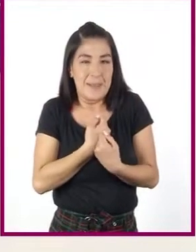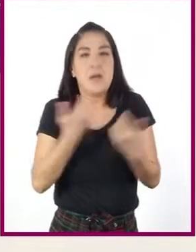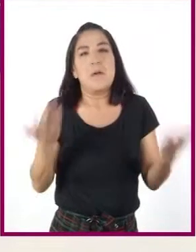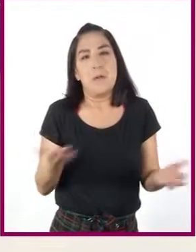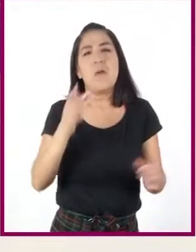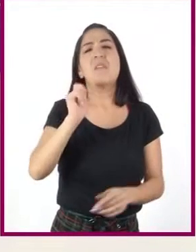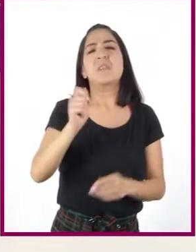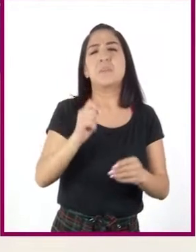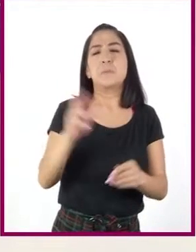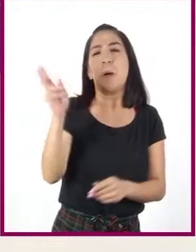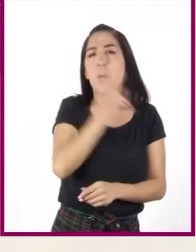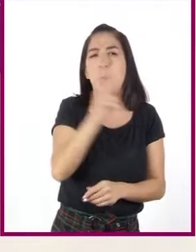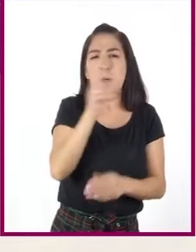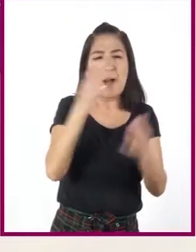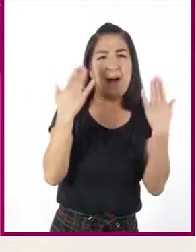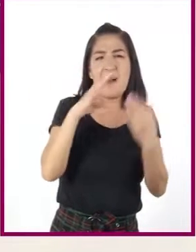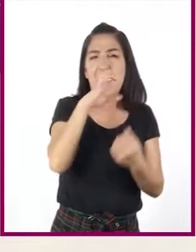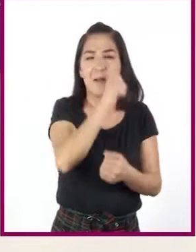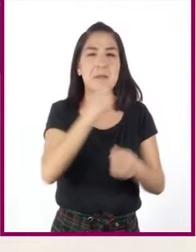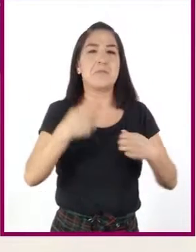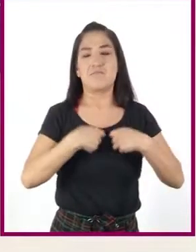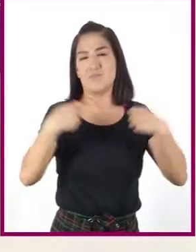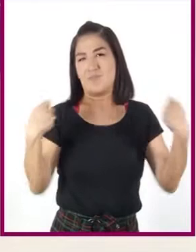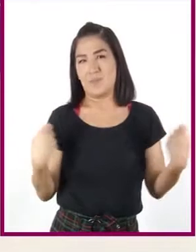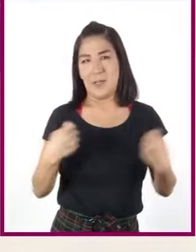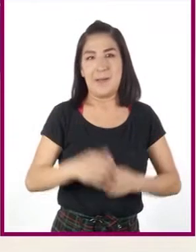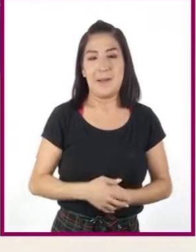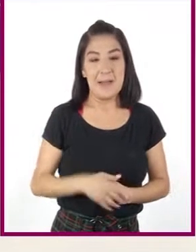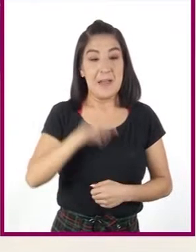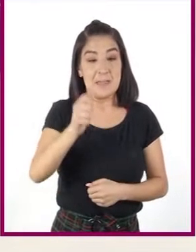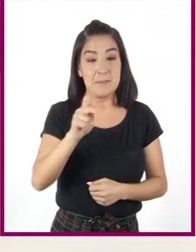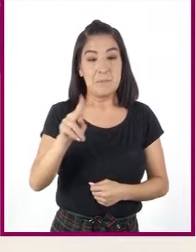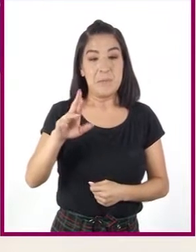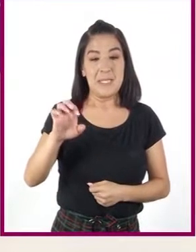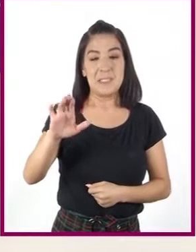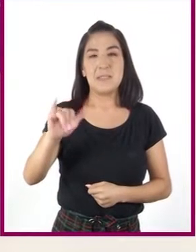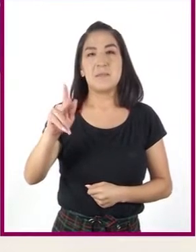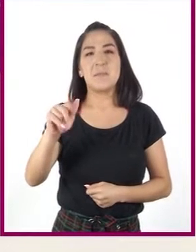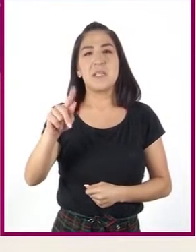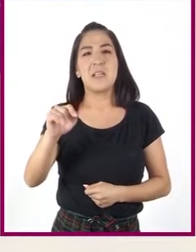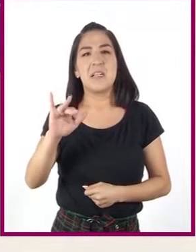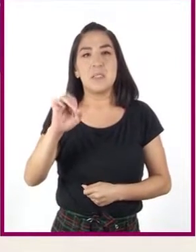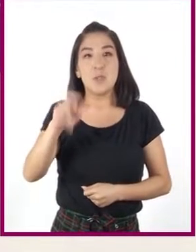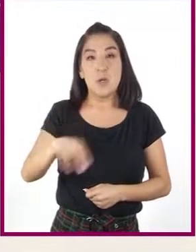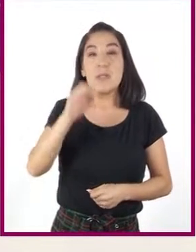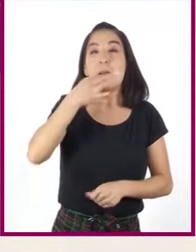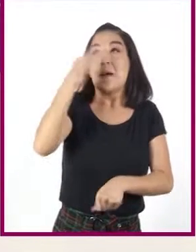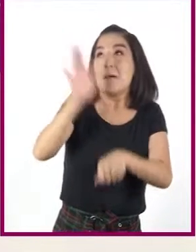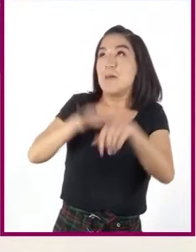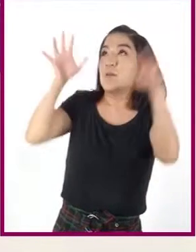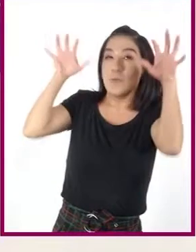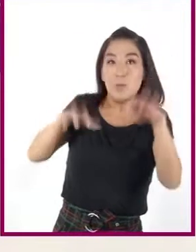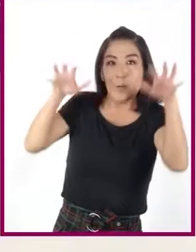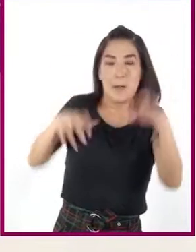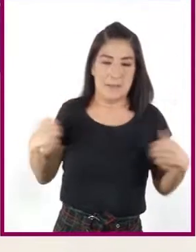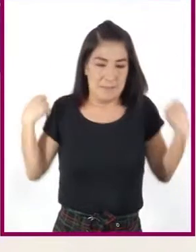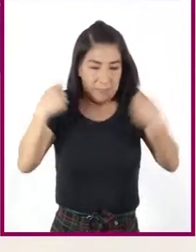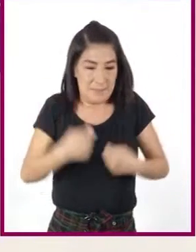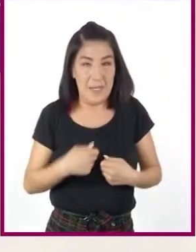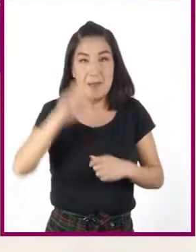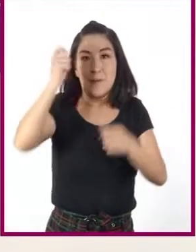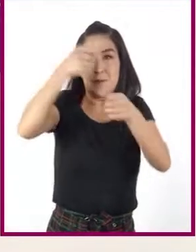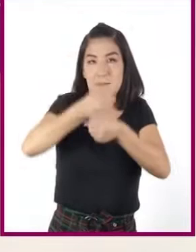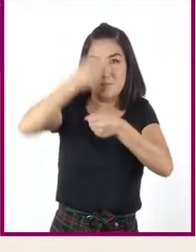más ligero. La precipitación, por si ocuparemos un paraguas y ropa adecuada para las lluvias. Pero también